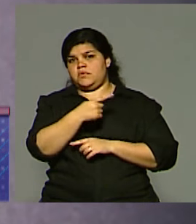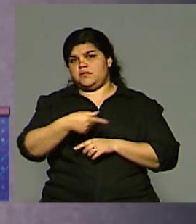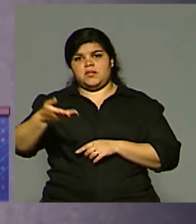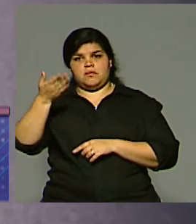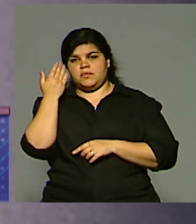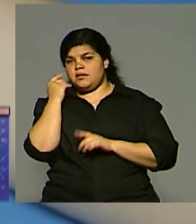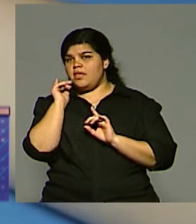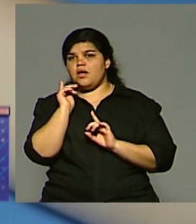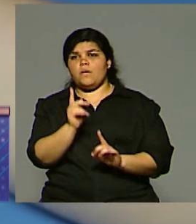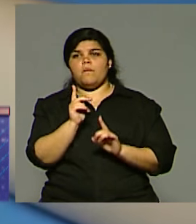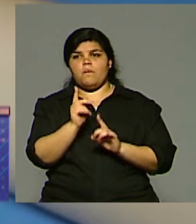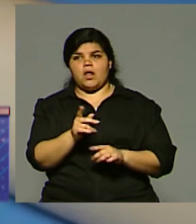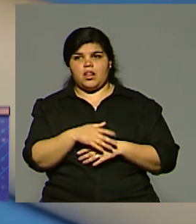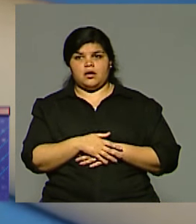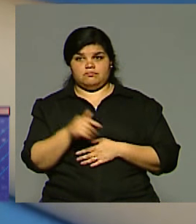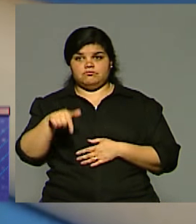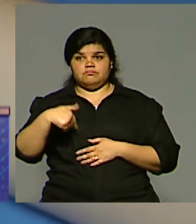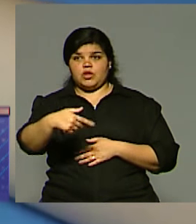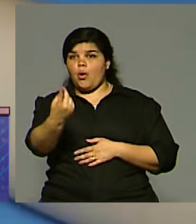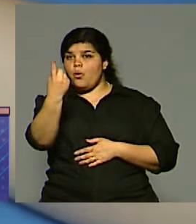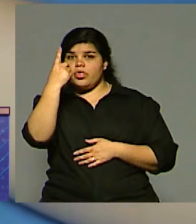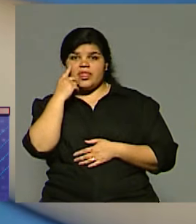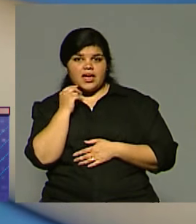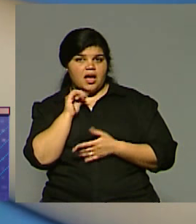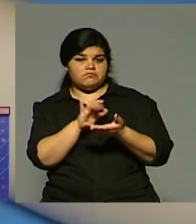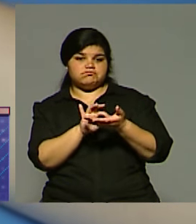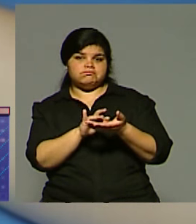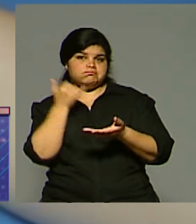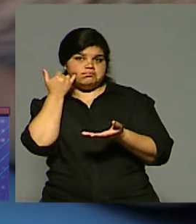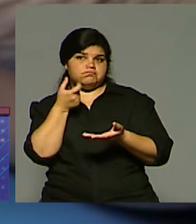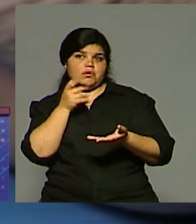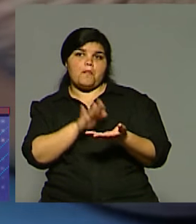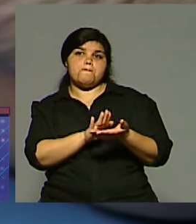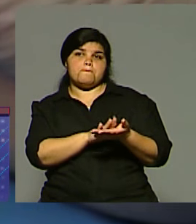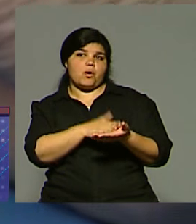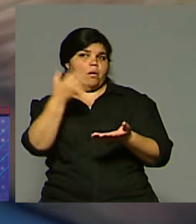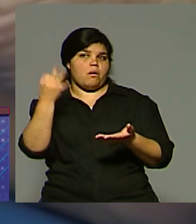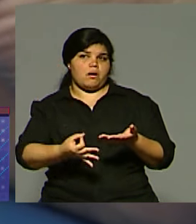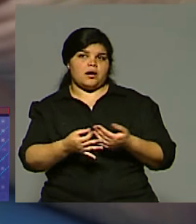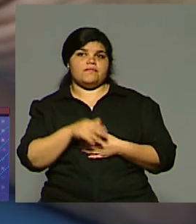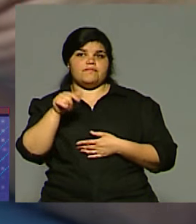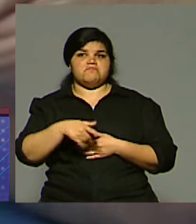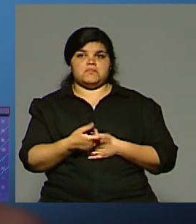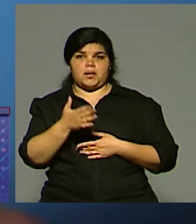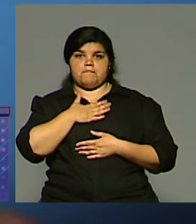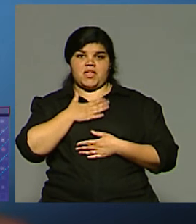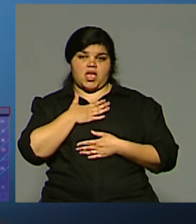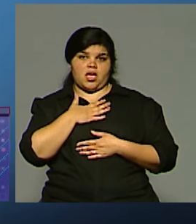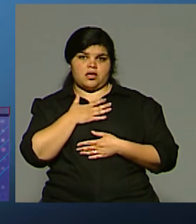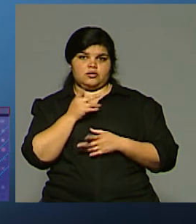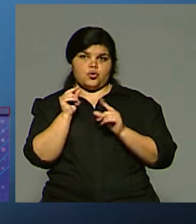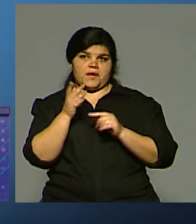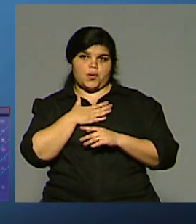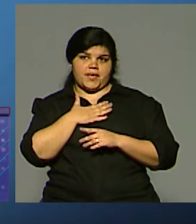un teléfono de entrada. Lo estoy usando hace un día, La idea fue justamente probarlo a full, lo estoy usando con mi línea. O sea, lo utilizo,